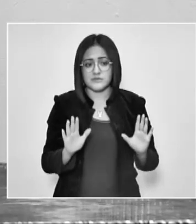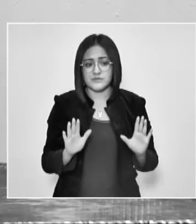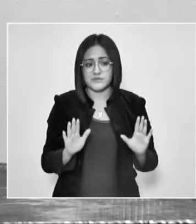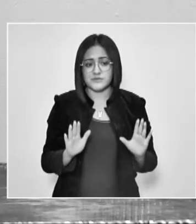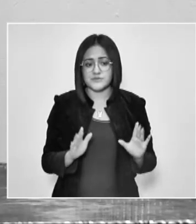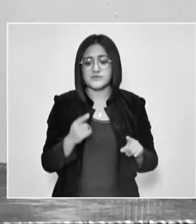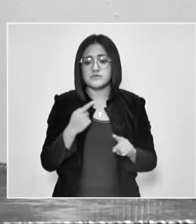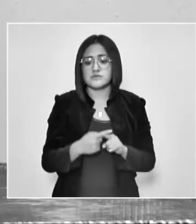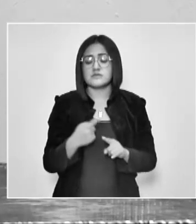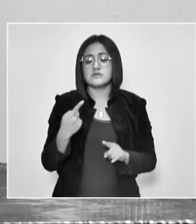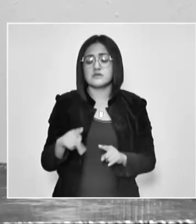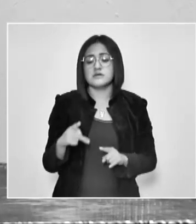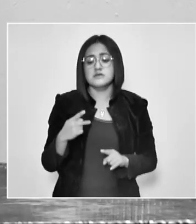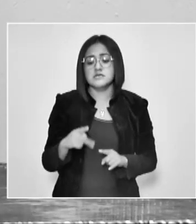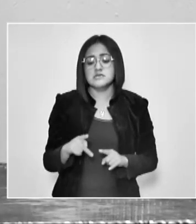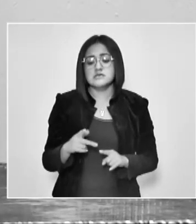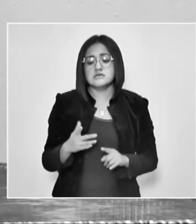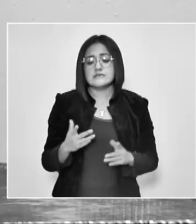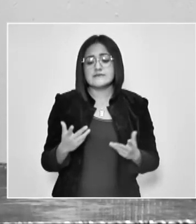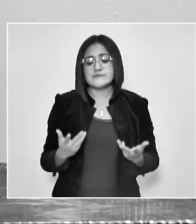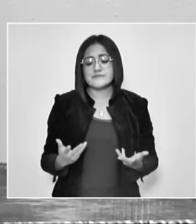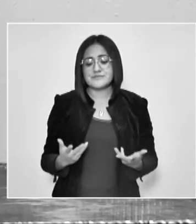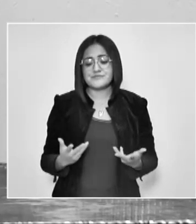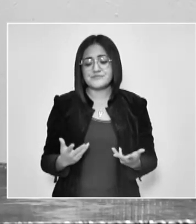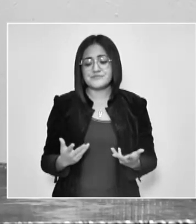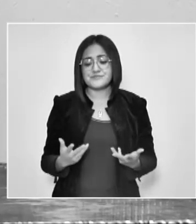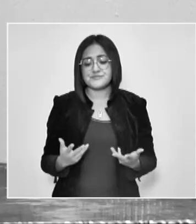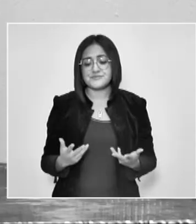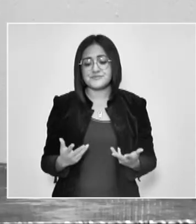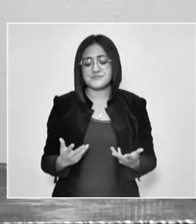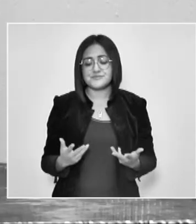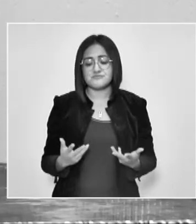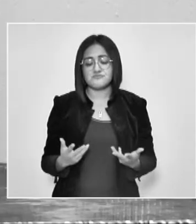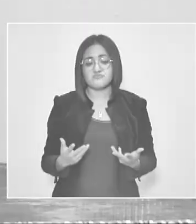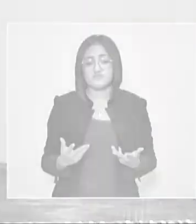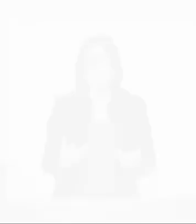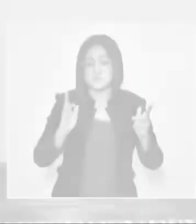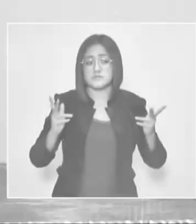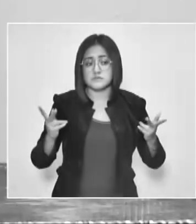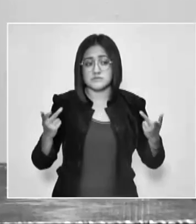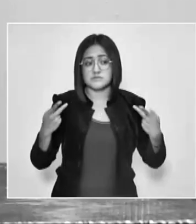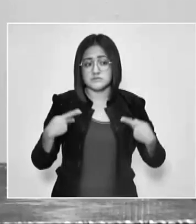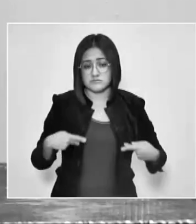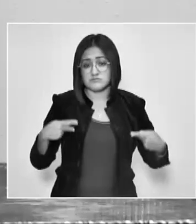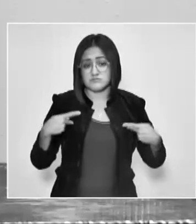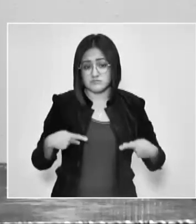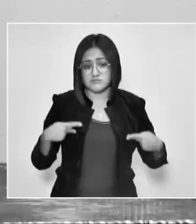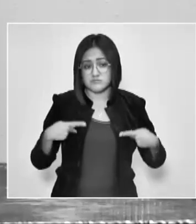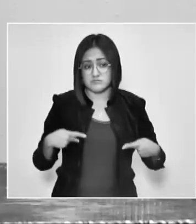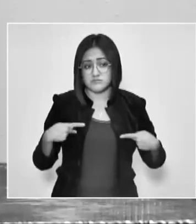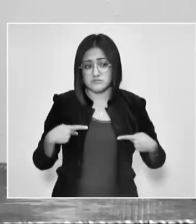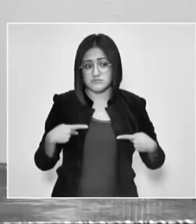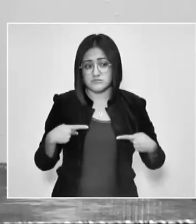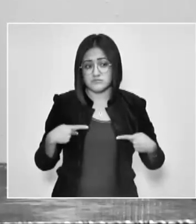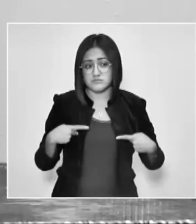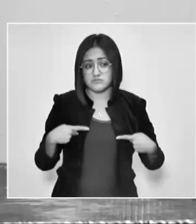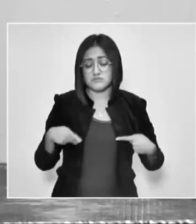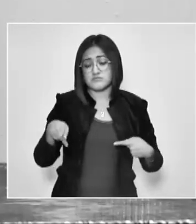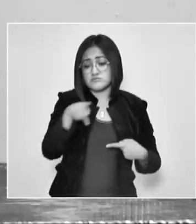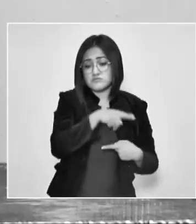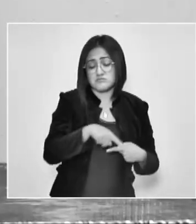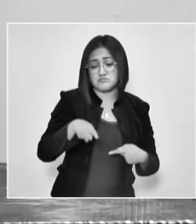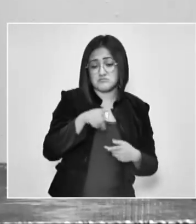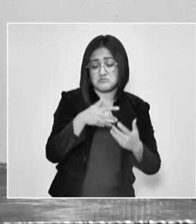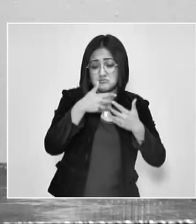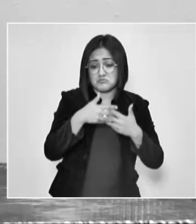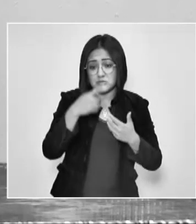continuarán con las medidas higiénicas contra el COVID-19 y resaltó algo que es muy importante, porque él